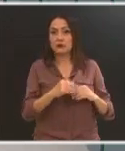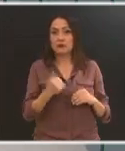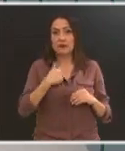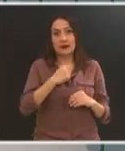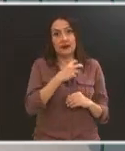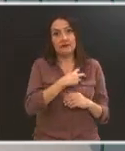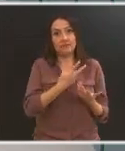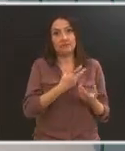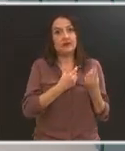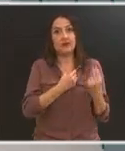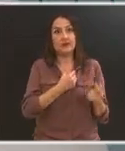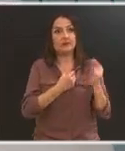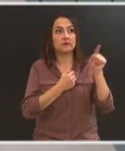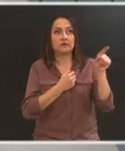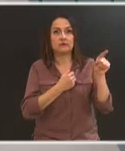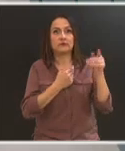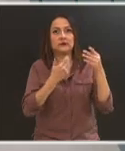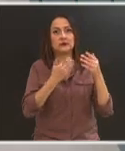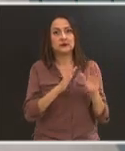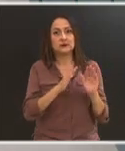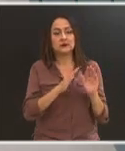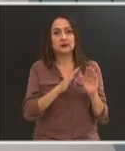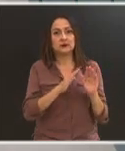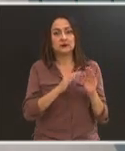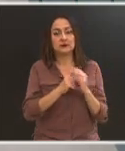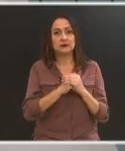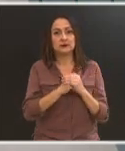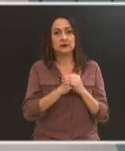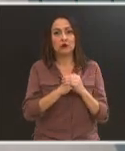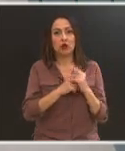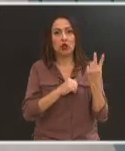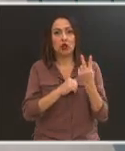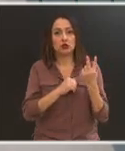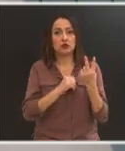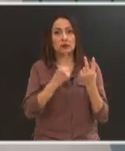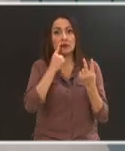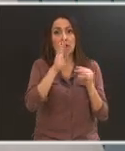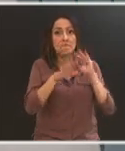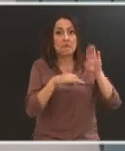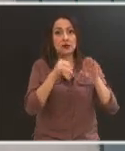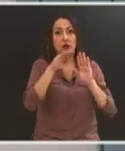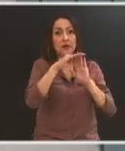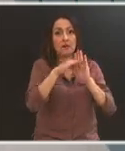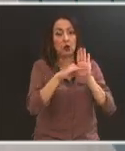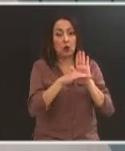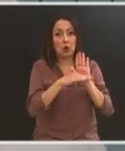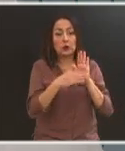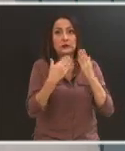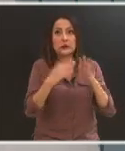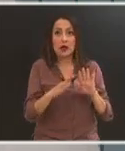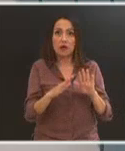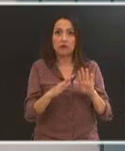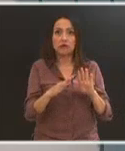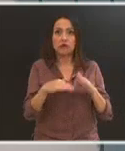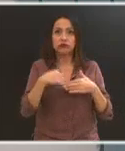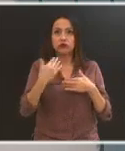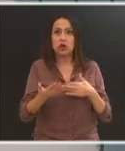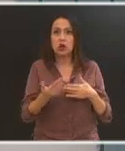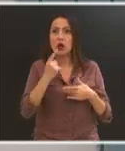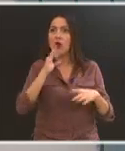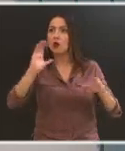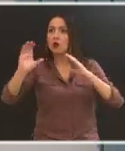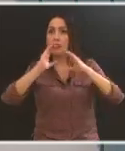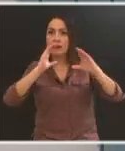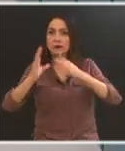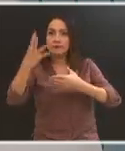jefe inmediato, que es los dos primeros pasos del protocolo, luego ya pues la